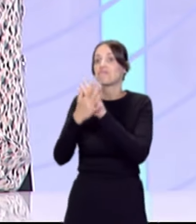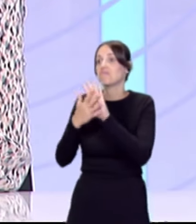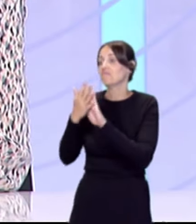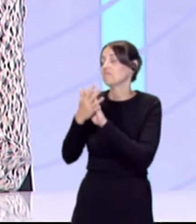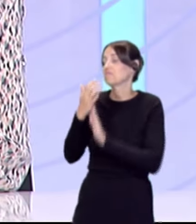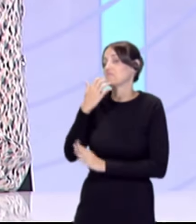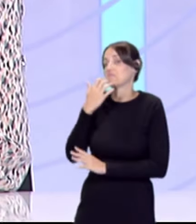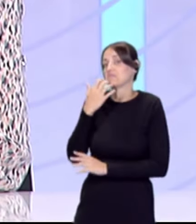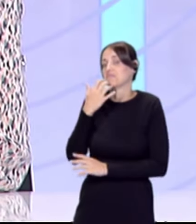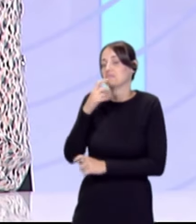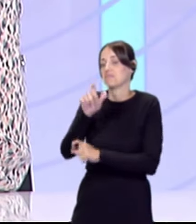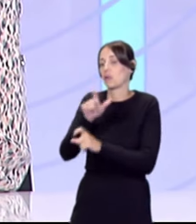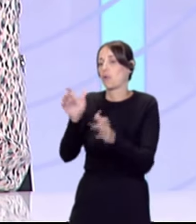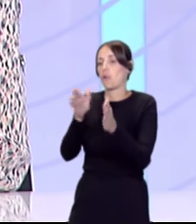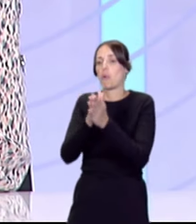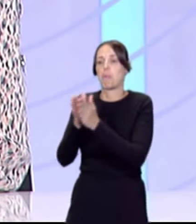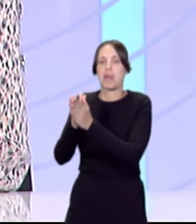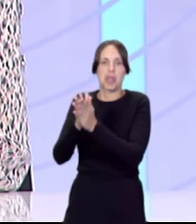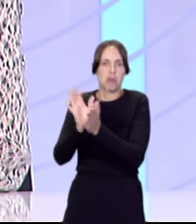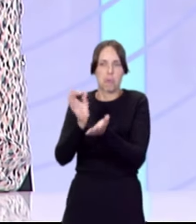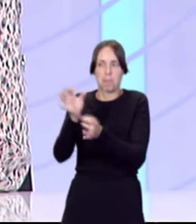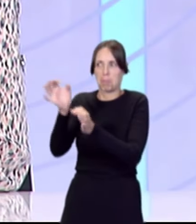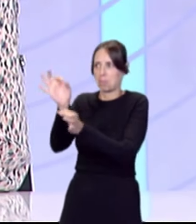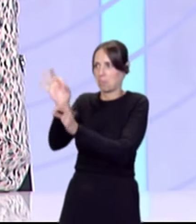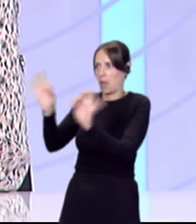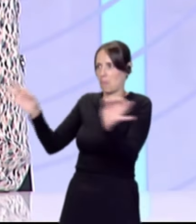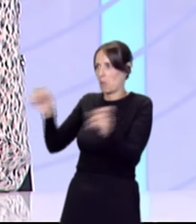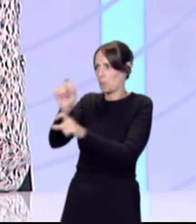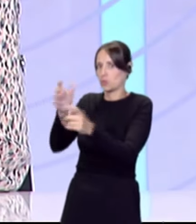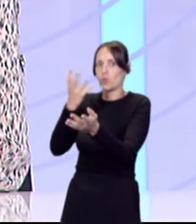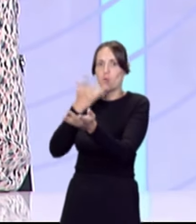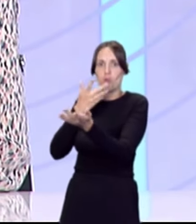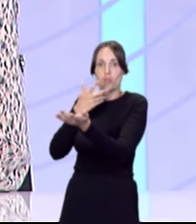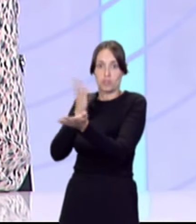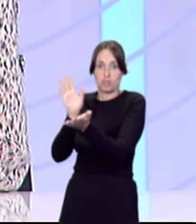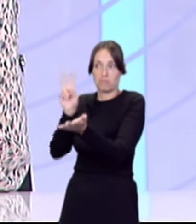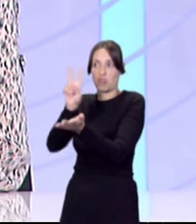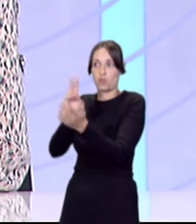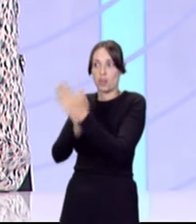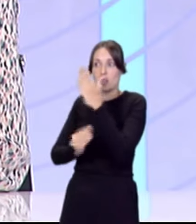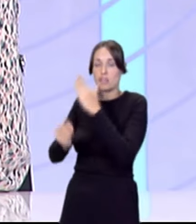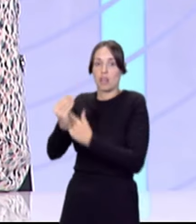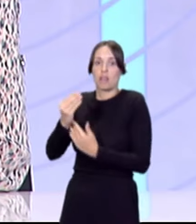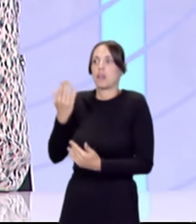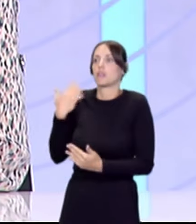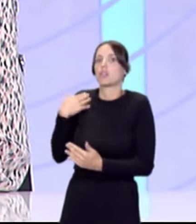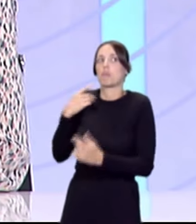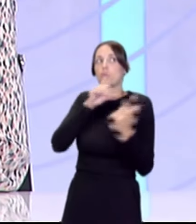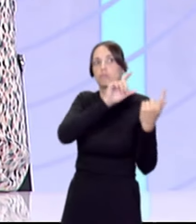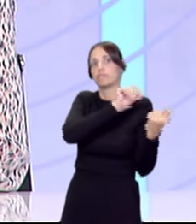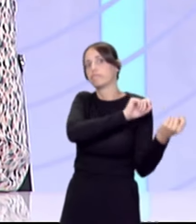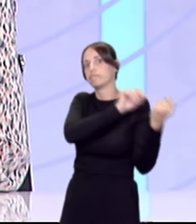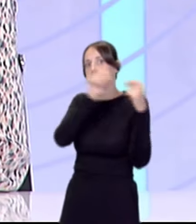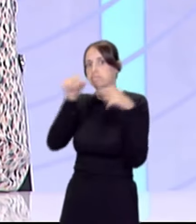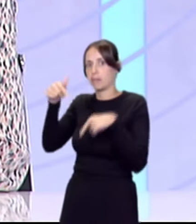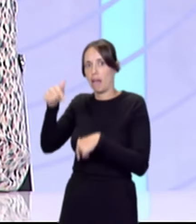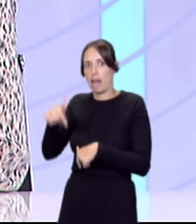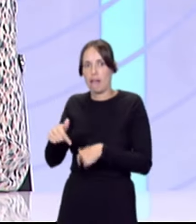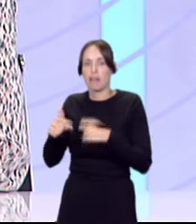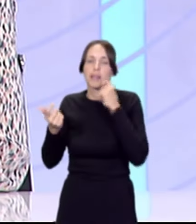gente que conocemos, que son de origen venezolano, claro. Gente que ha tenido que salir de su país en estos últimos tiempos con una gran